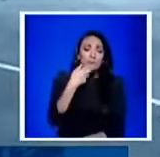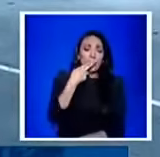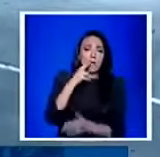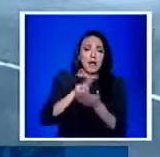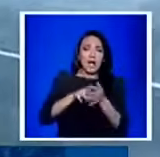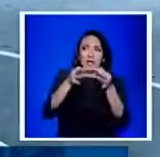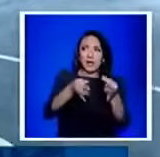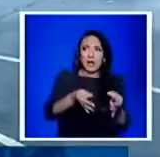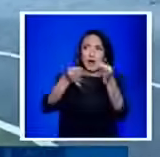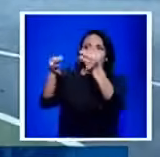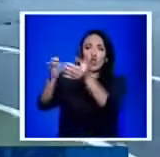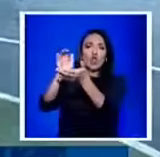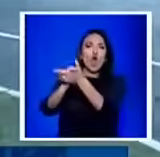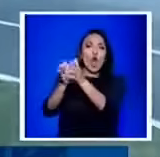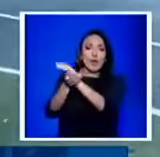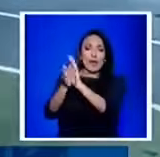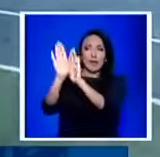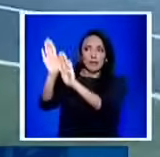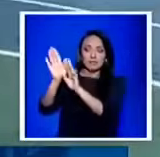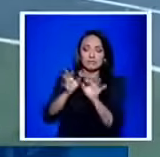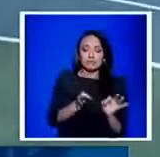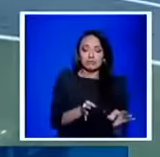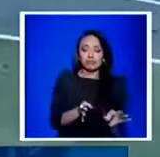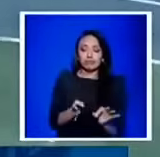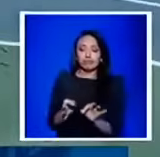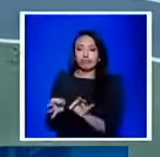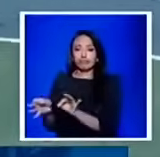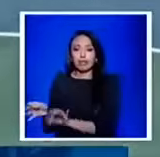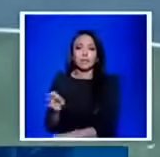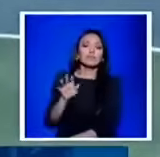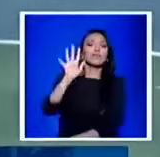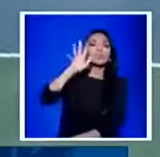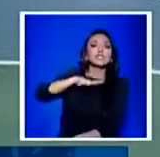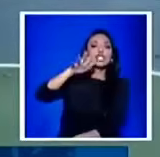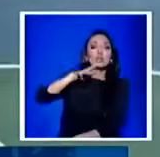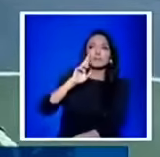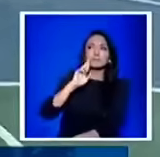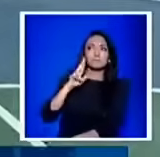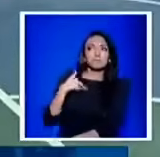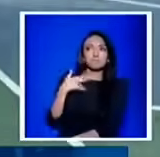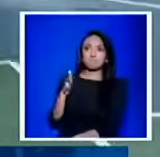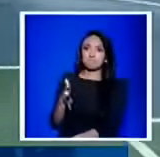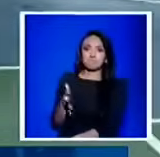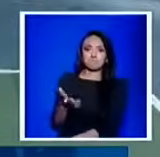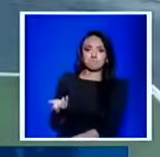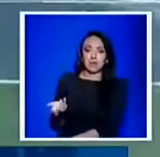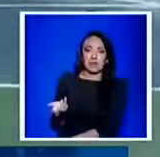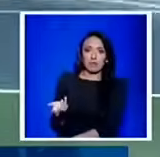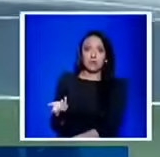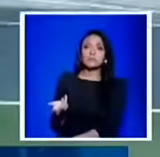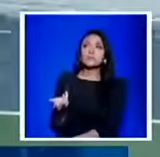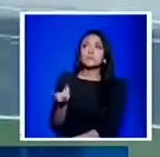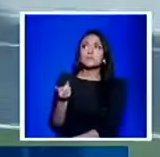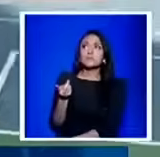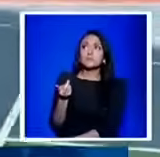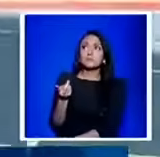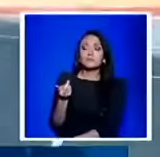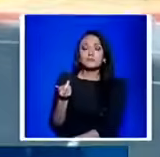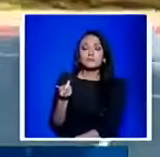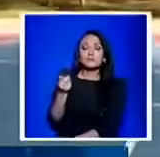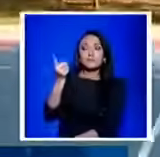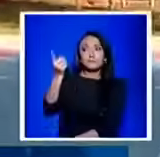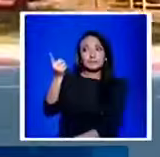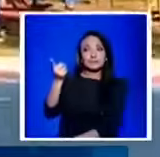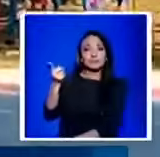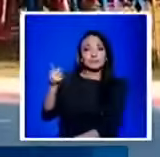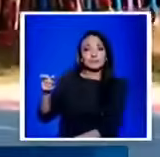oficio fue ingresado en noviembre, pero ya vamos 5 meses, no se ha tenido respuesta. El administrador de